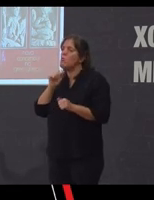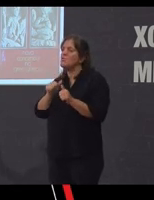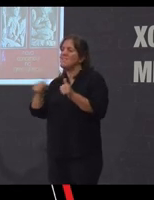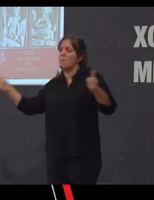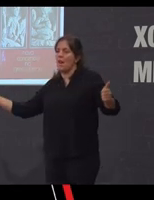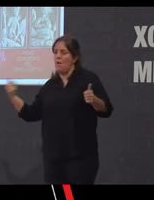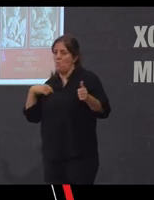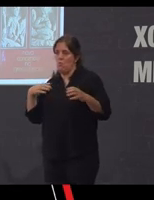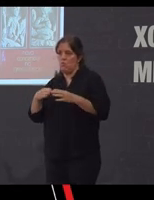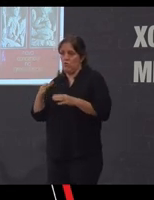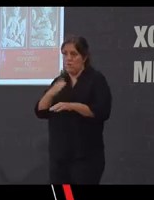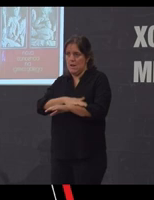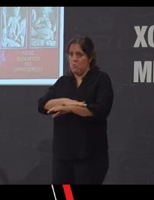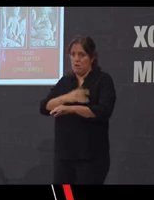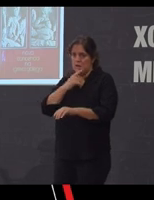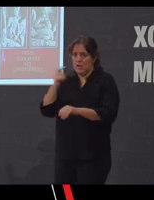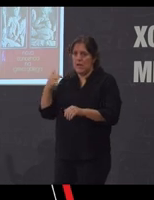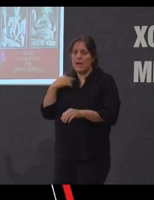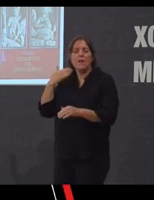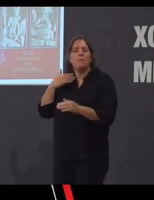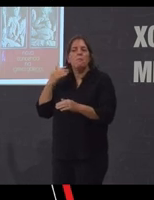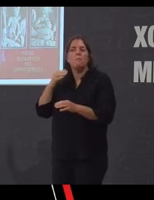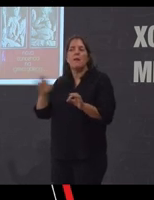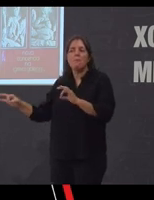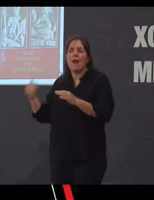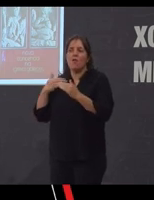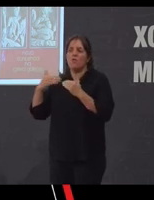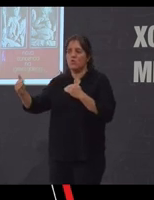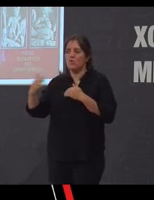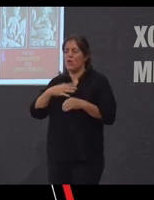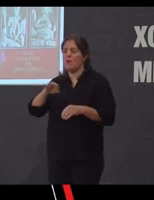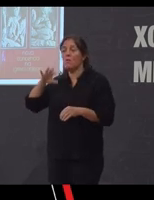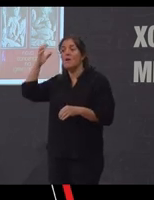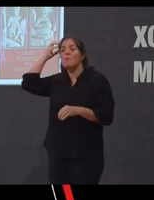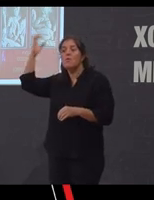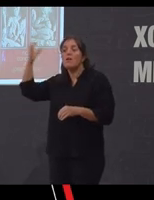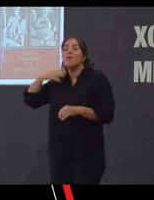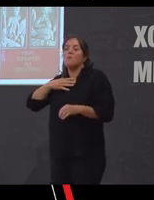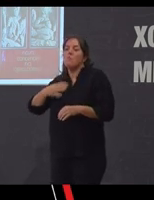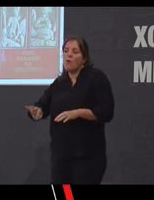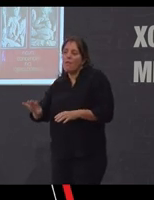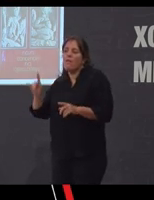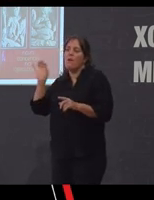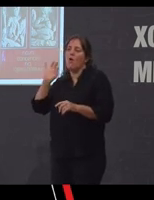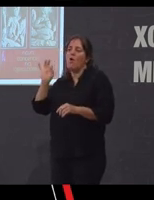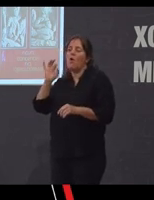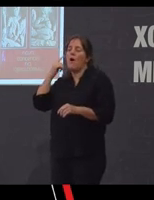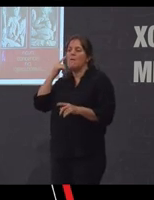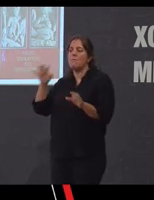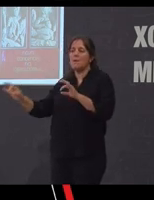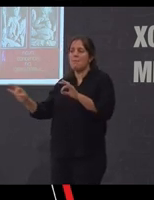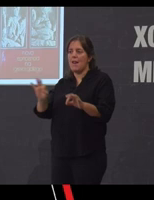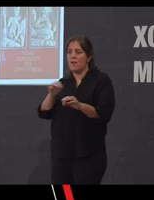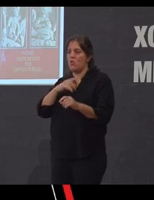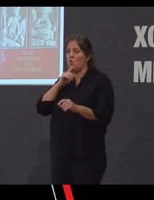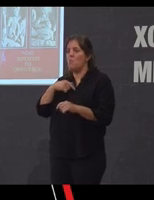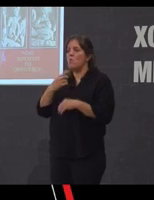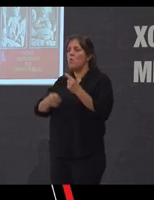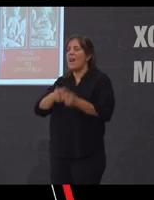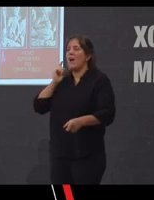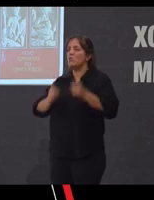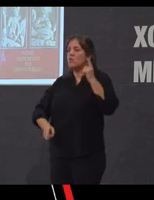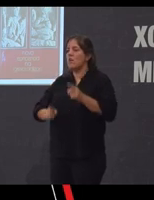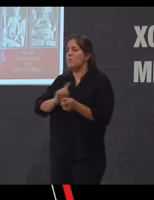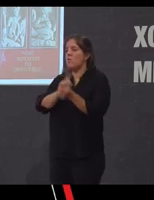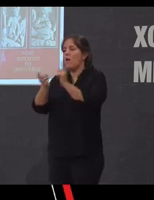vamos preparando o futuro. Vamos preparando o futuro que pode ser a monarquía e vamos vendo como pasamos dun autoritarismo